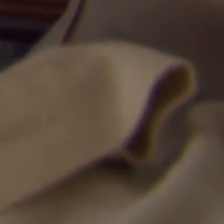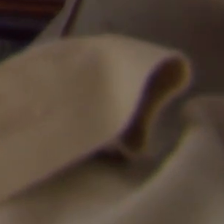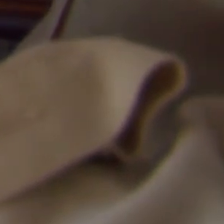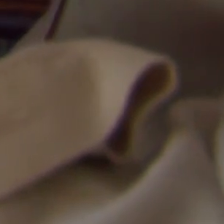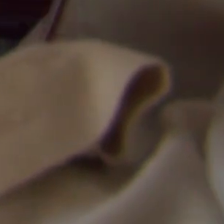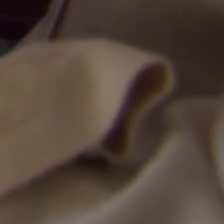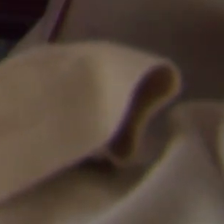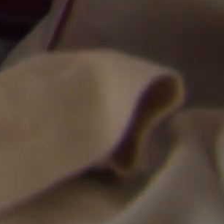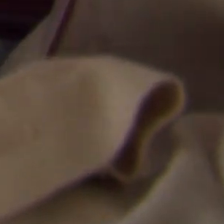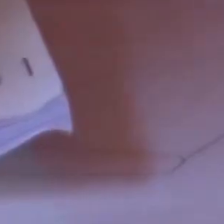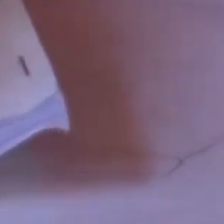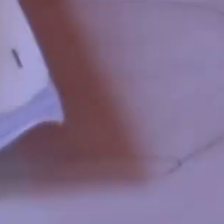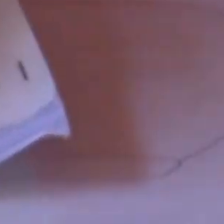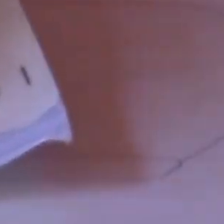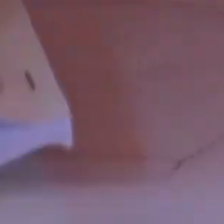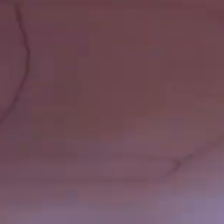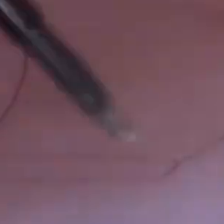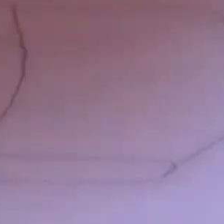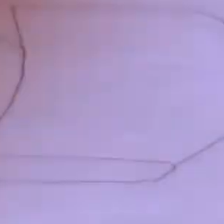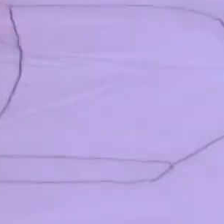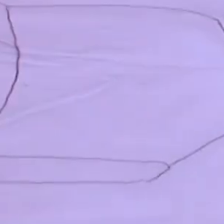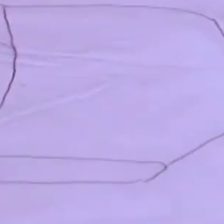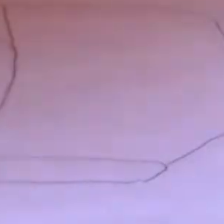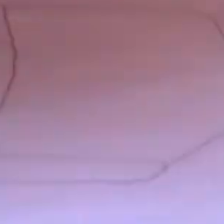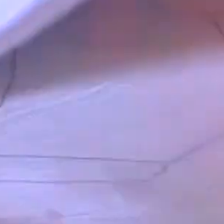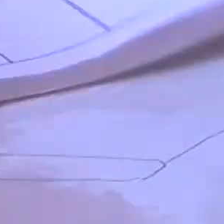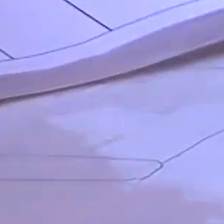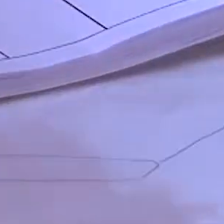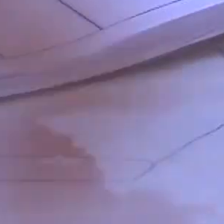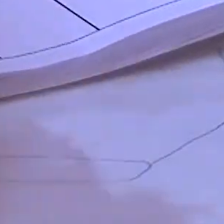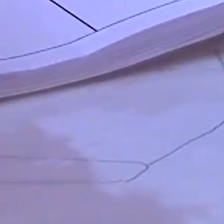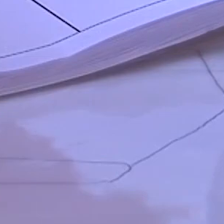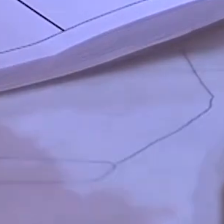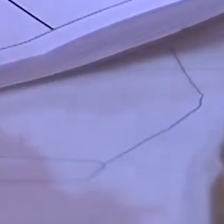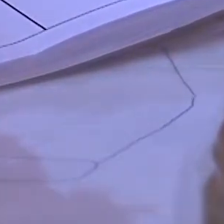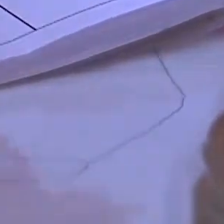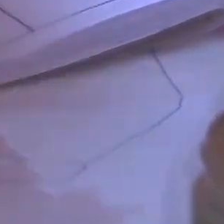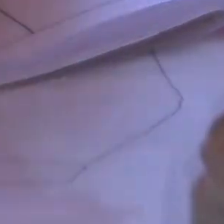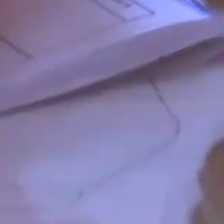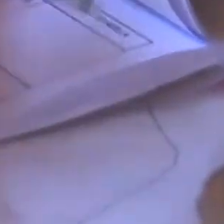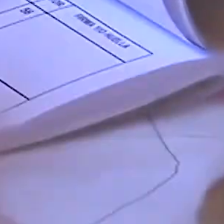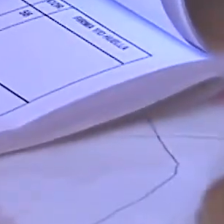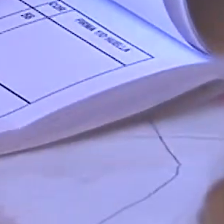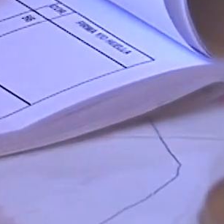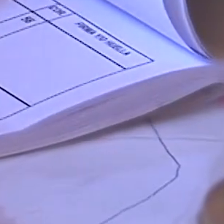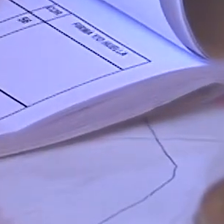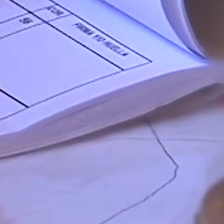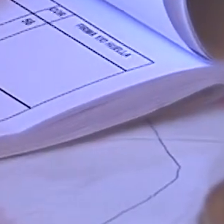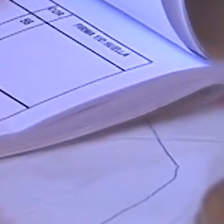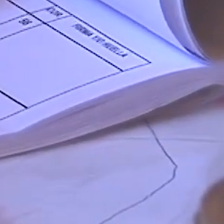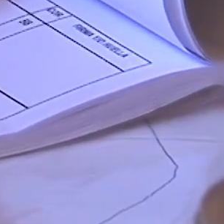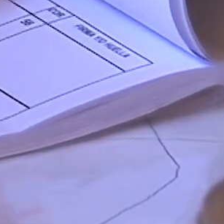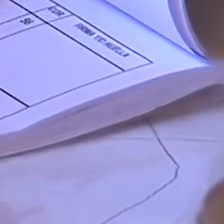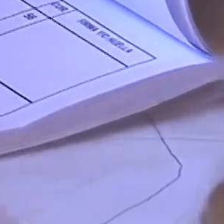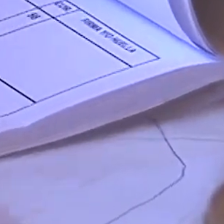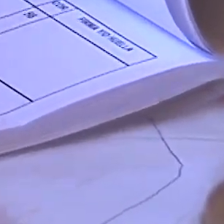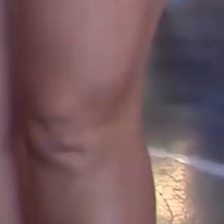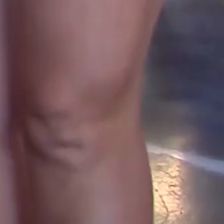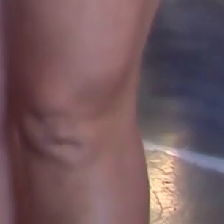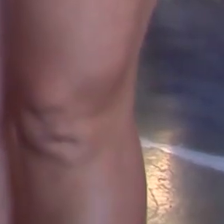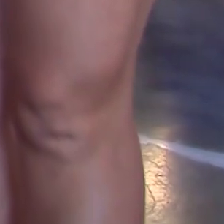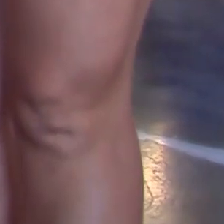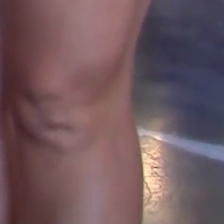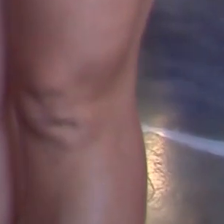hacer solo los candidatos o también la bandera el fin de esta modalidad es otorgarle una mayor oportunidad de ganar al postulante